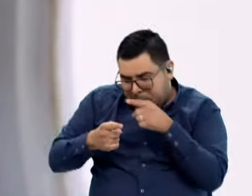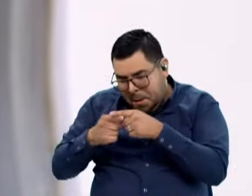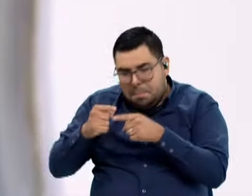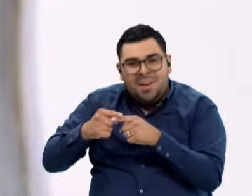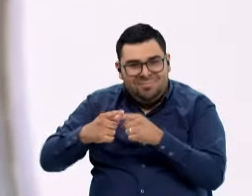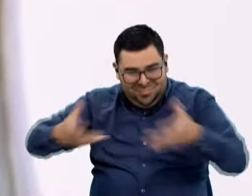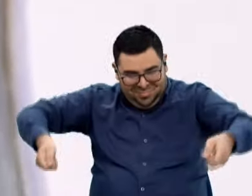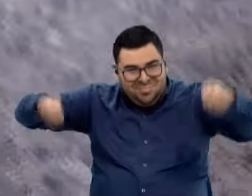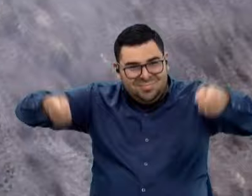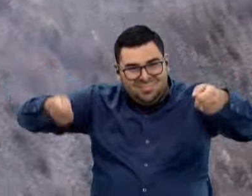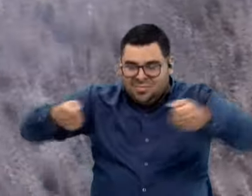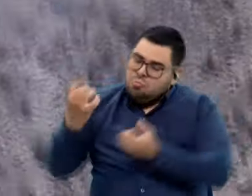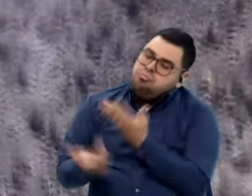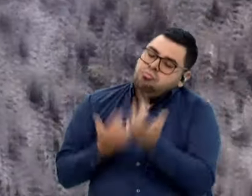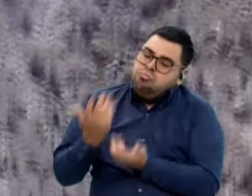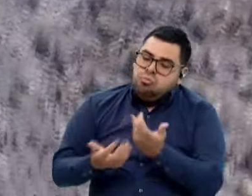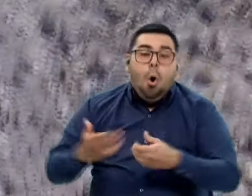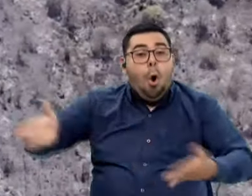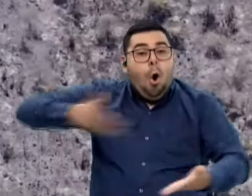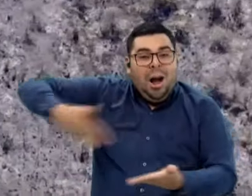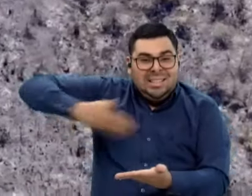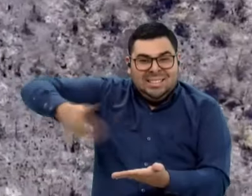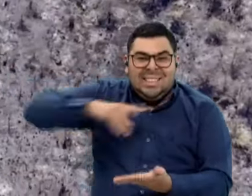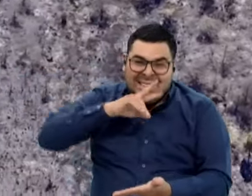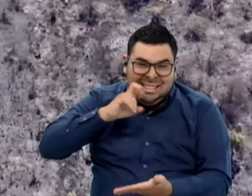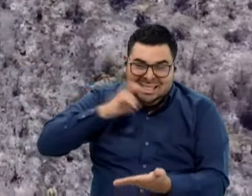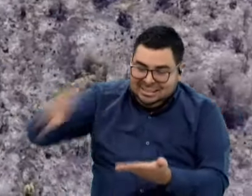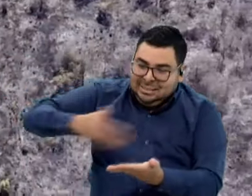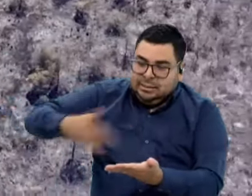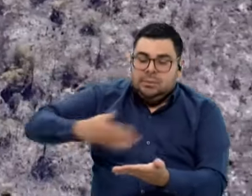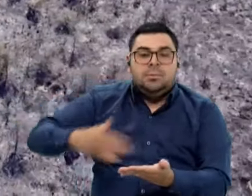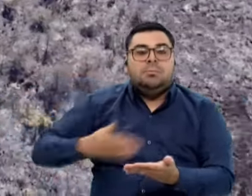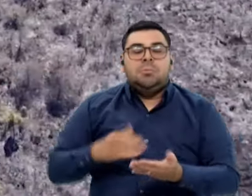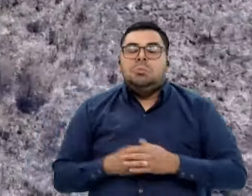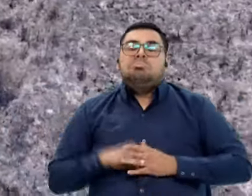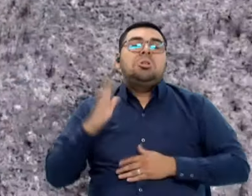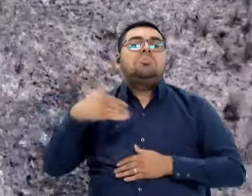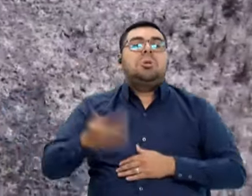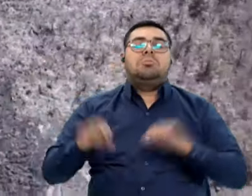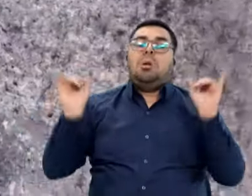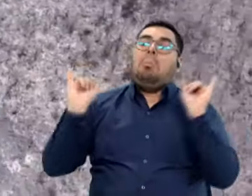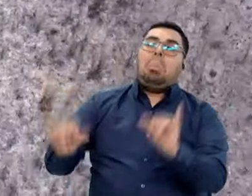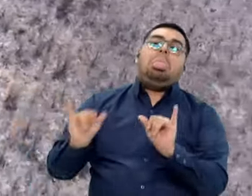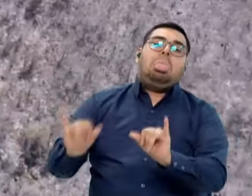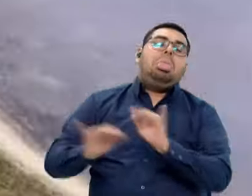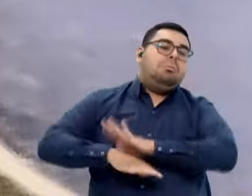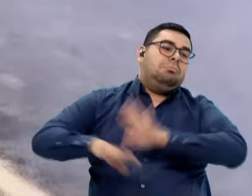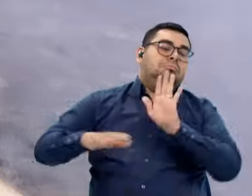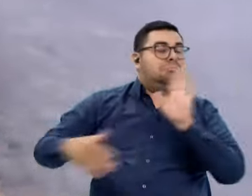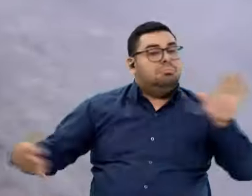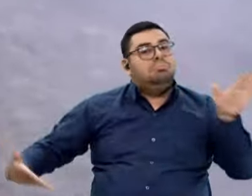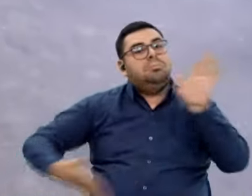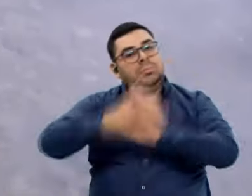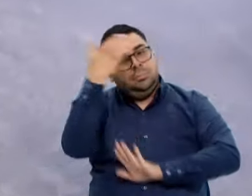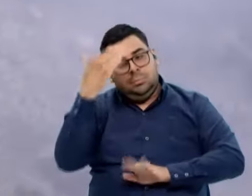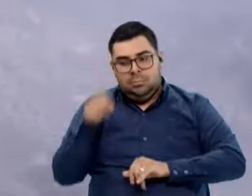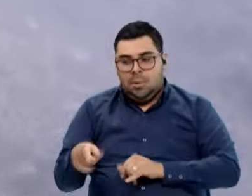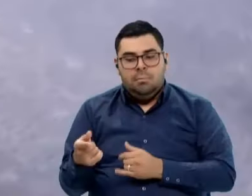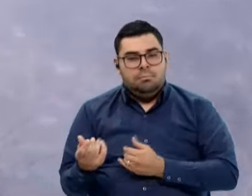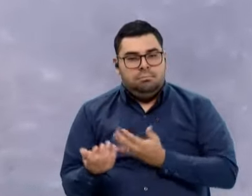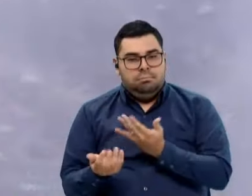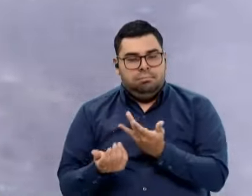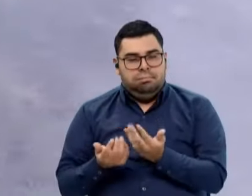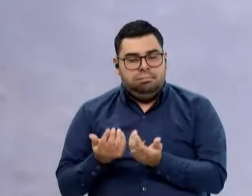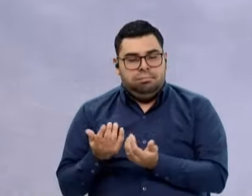del sancocho o el asado, de pronto usted no lo apaga bien, usted cree que le echa agua y lo va a apagar, pero no es así. Eso puede quedar con